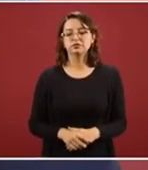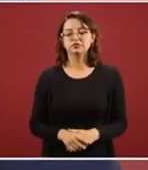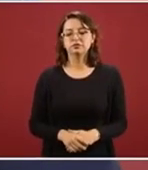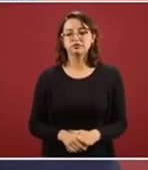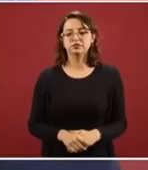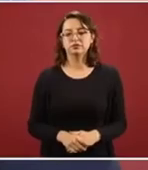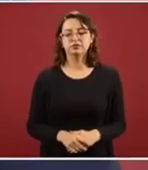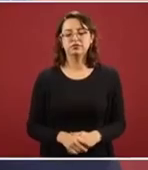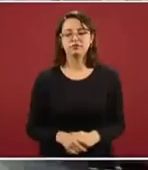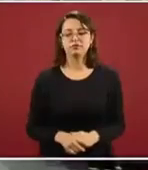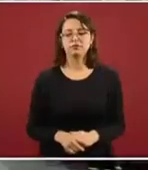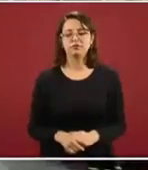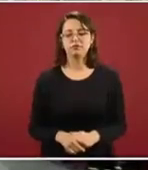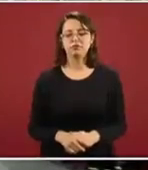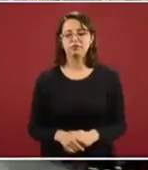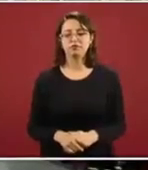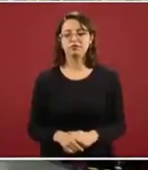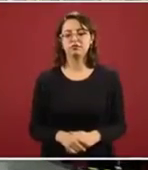y